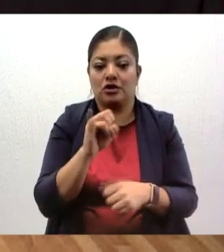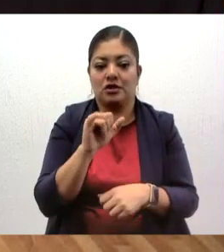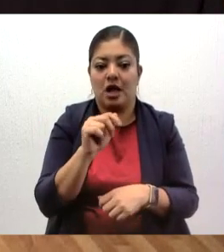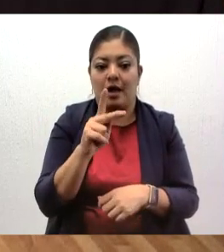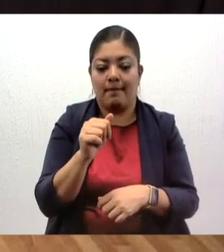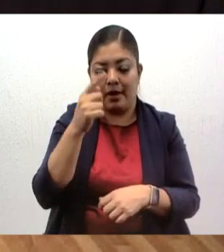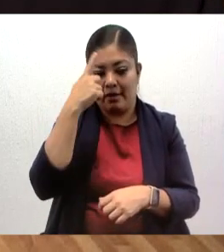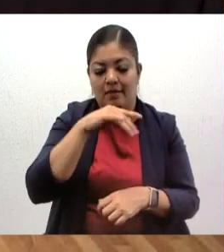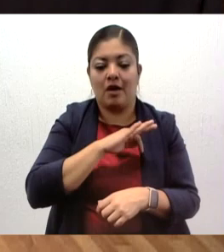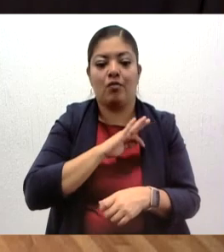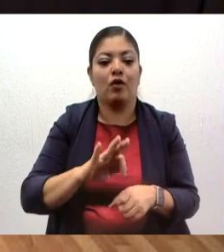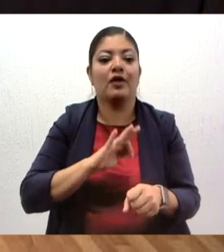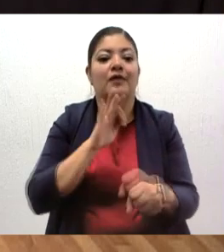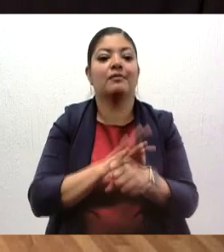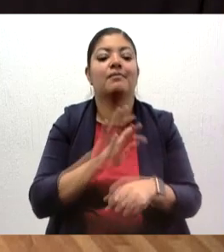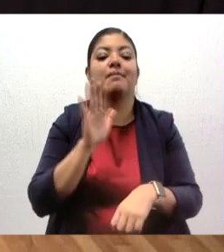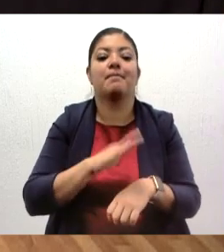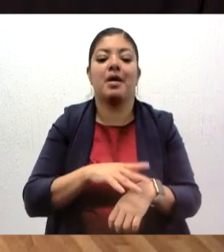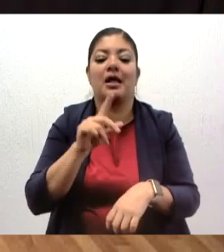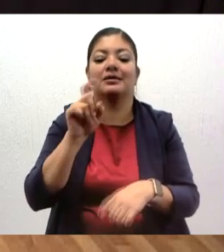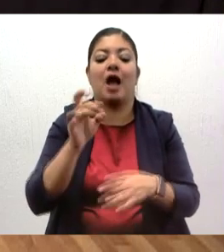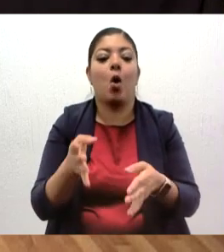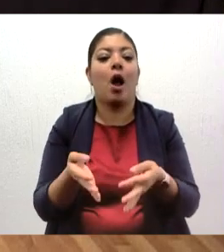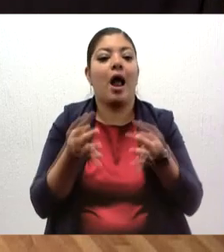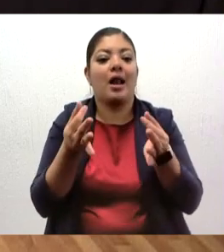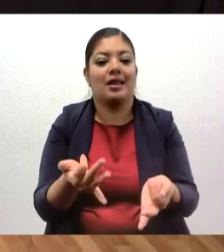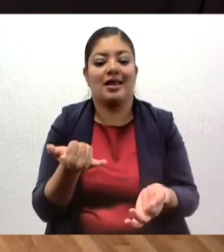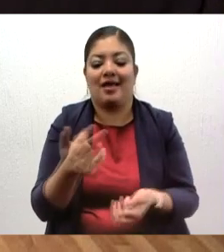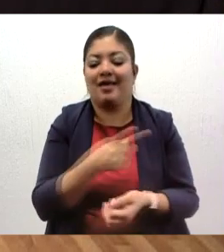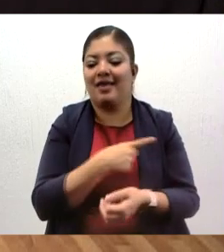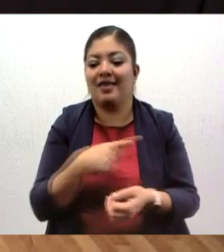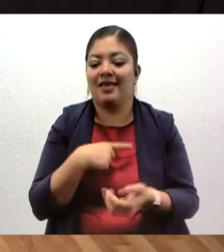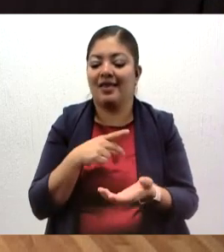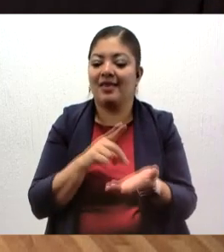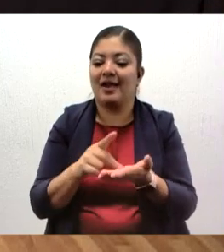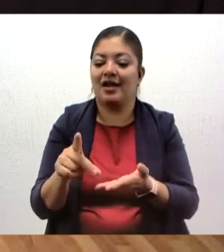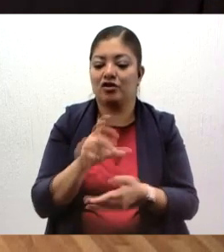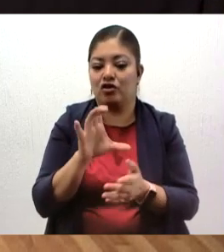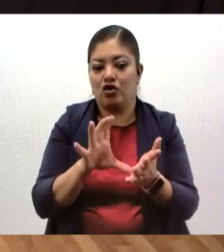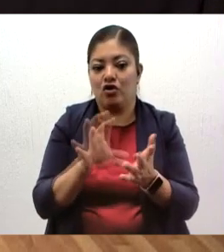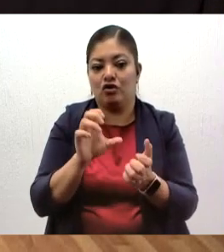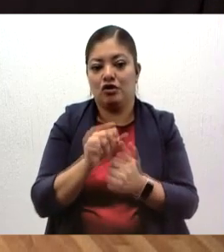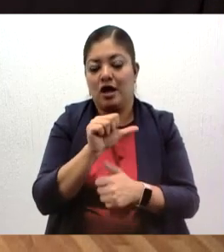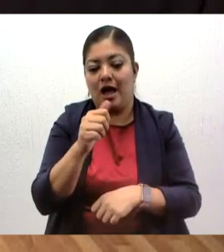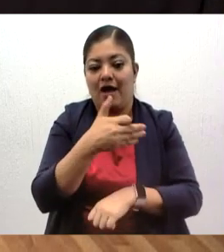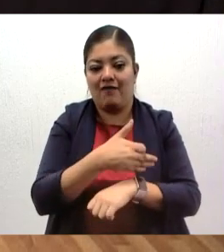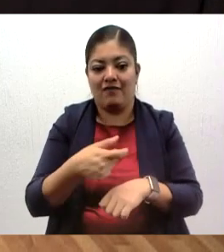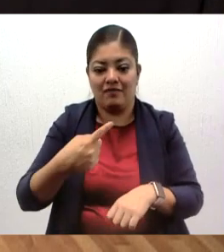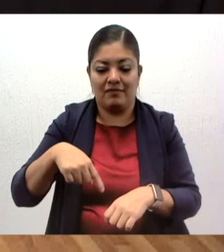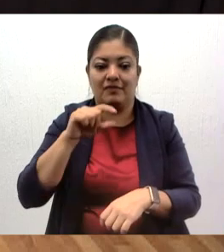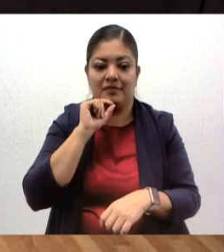garantizar un agua de calidad y garantizar este derecho constitucional a las familias jalicienses